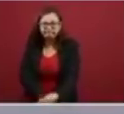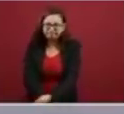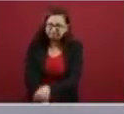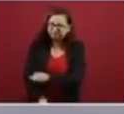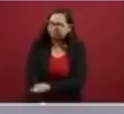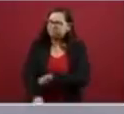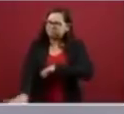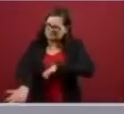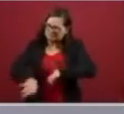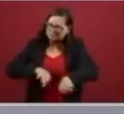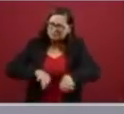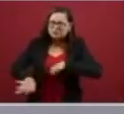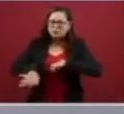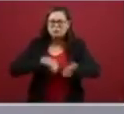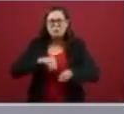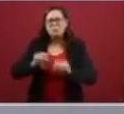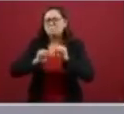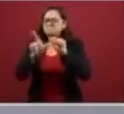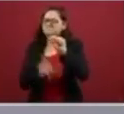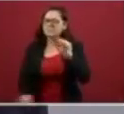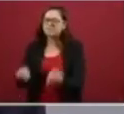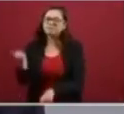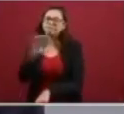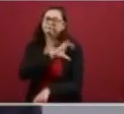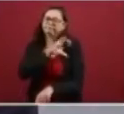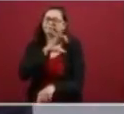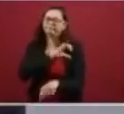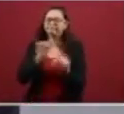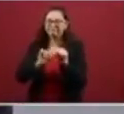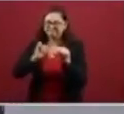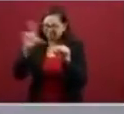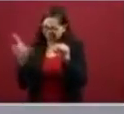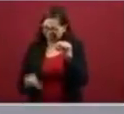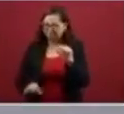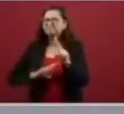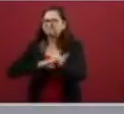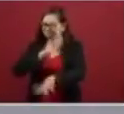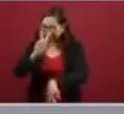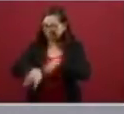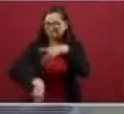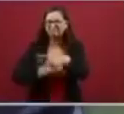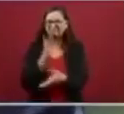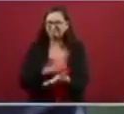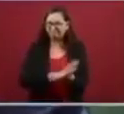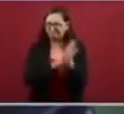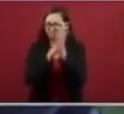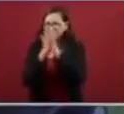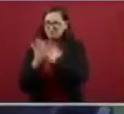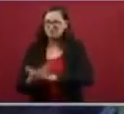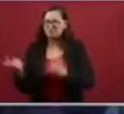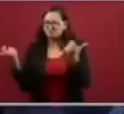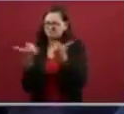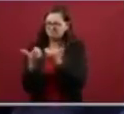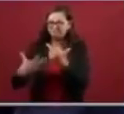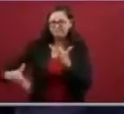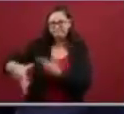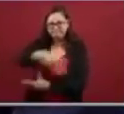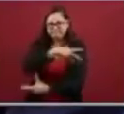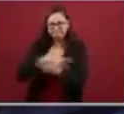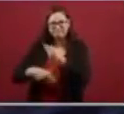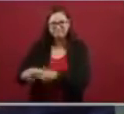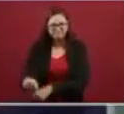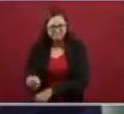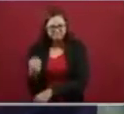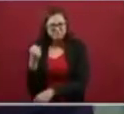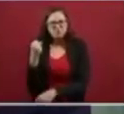México, nuestro querido México, se convertirá en una potencia económica